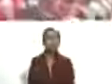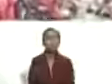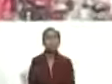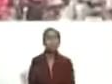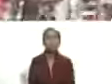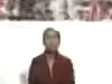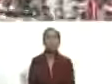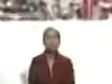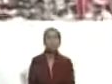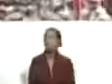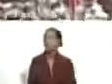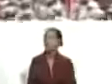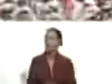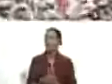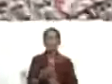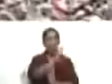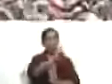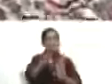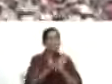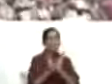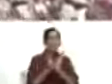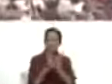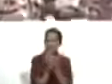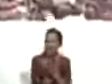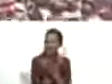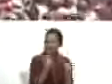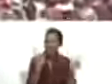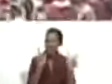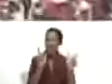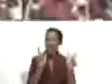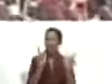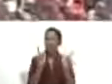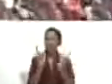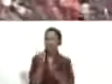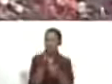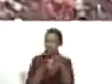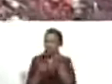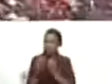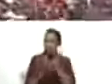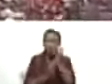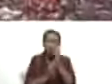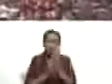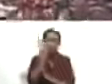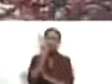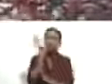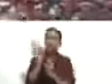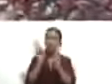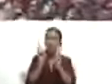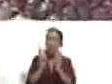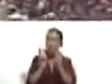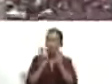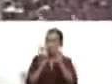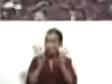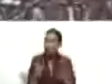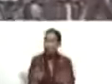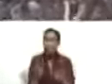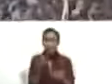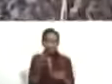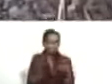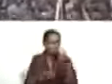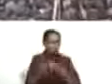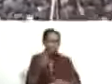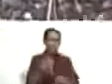la plena liberación de las fuerzas productivas, el desarrollo de un nuevo modelo productivo